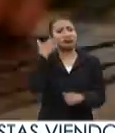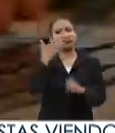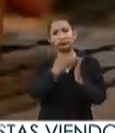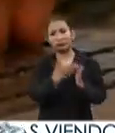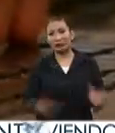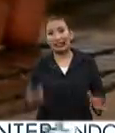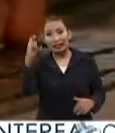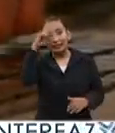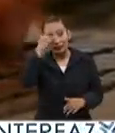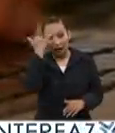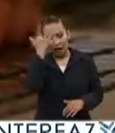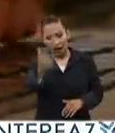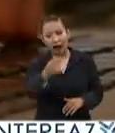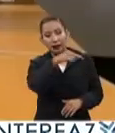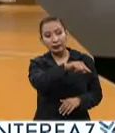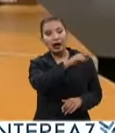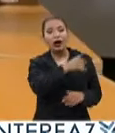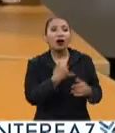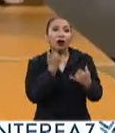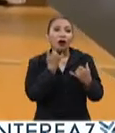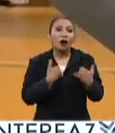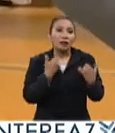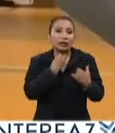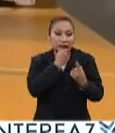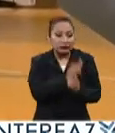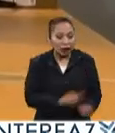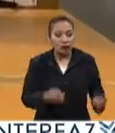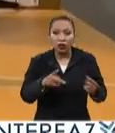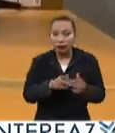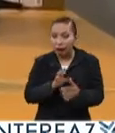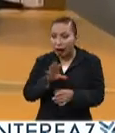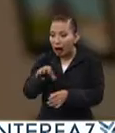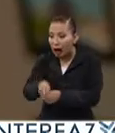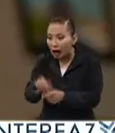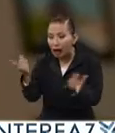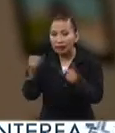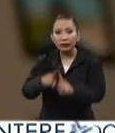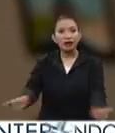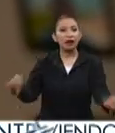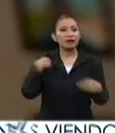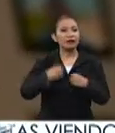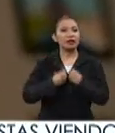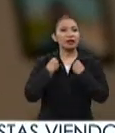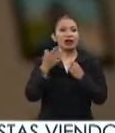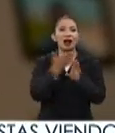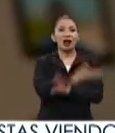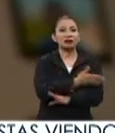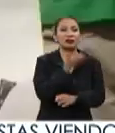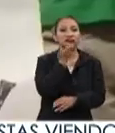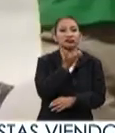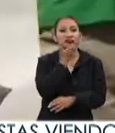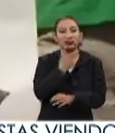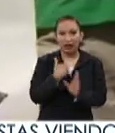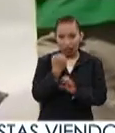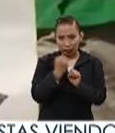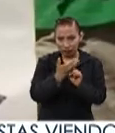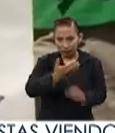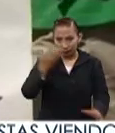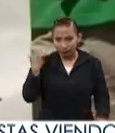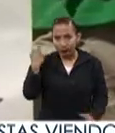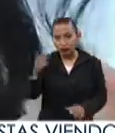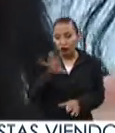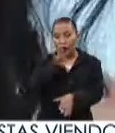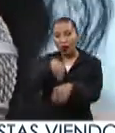algún tiempo es difícil, para los menores significa reinsertarse a una realidad distinta a la que han vivido. Hace algunos años,